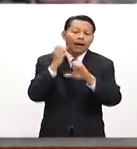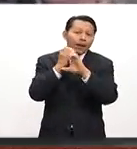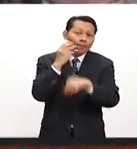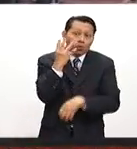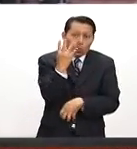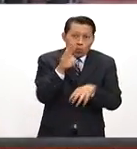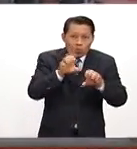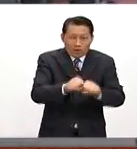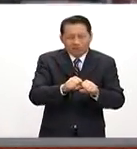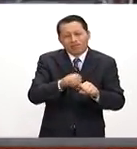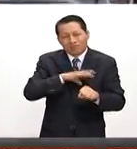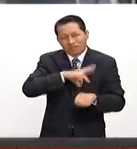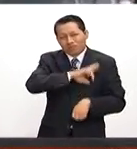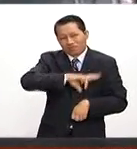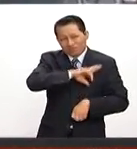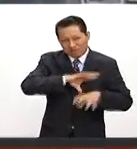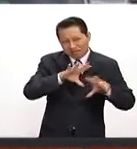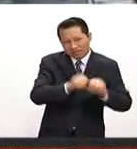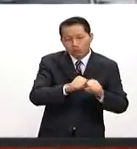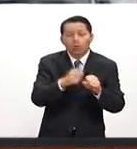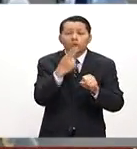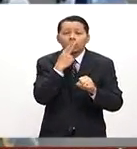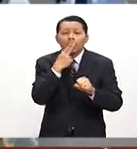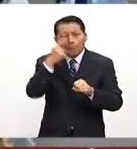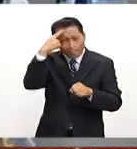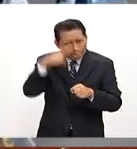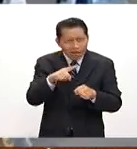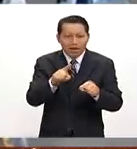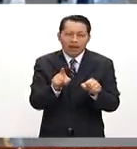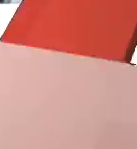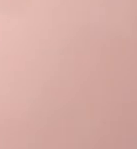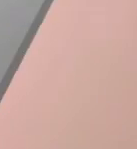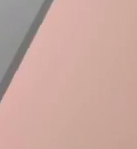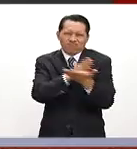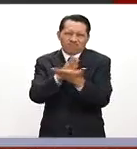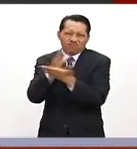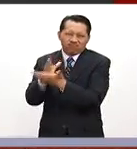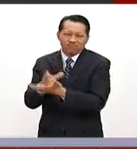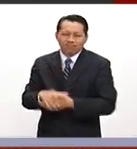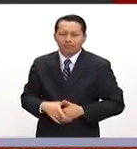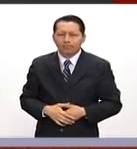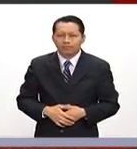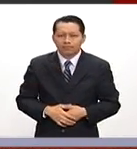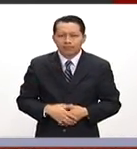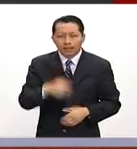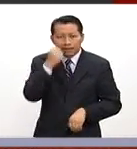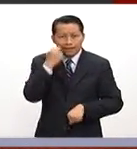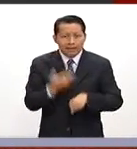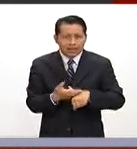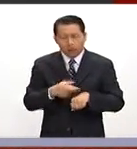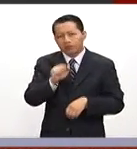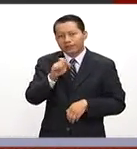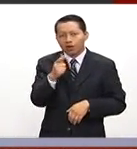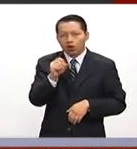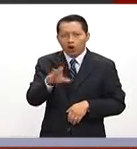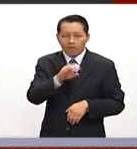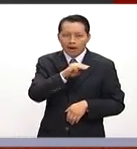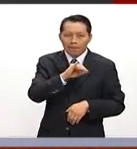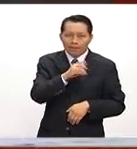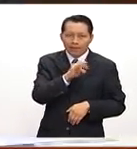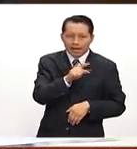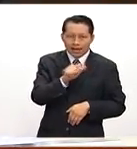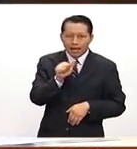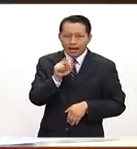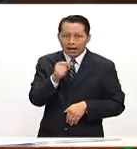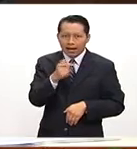4 camiones de empresas privadas y los usaron para sus bloqueos. El secretario de Gobernación, Miguel Ángel Osorio Chong, se